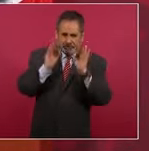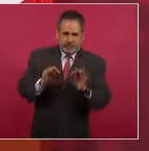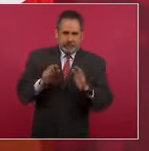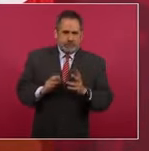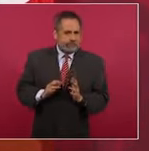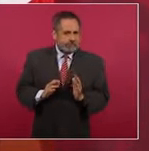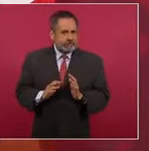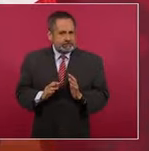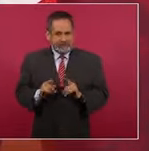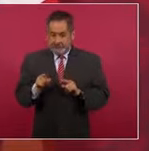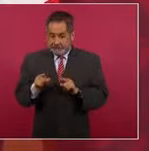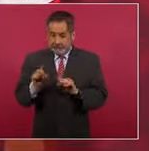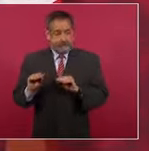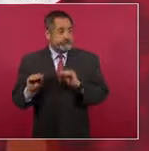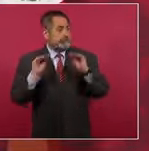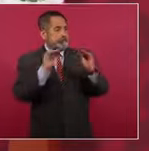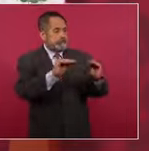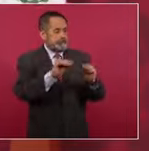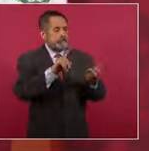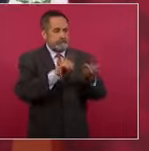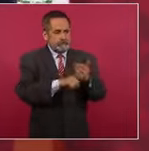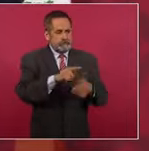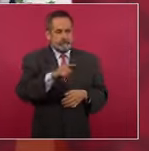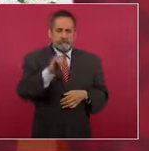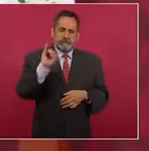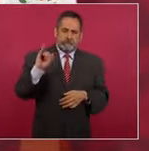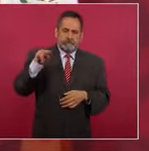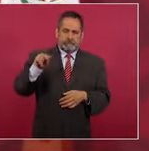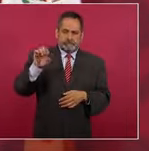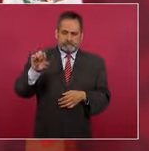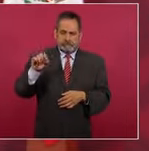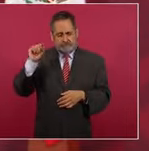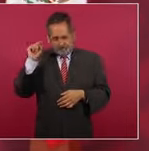en el Instituto Electoral,